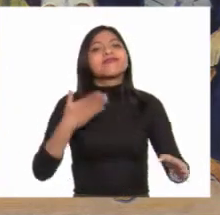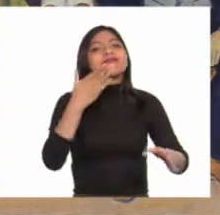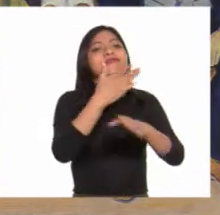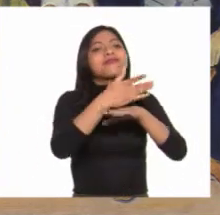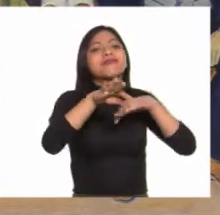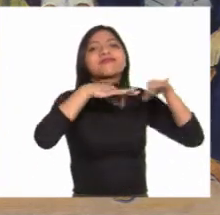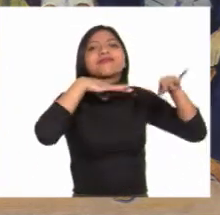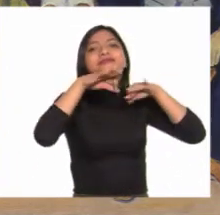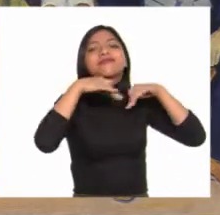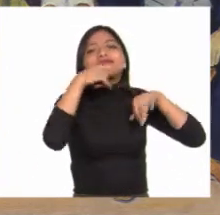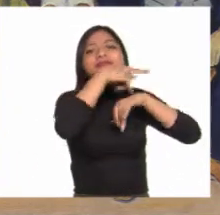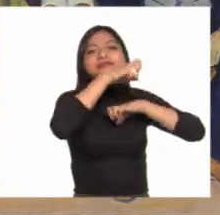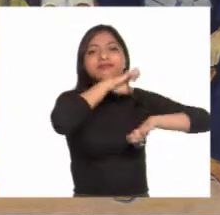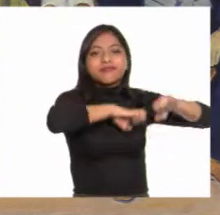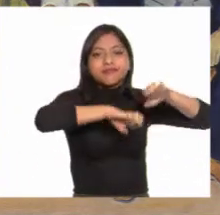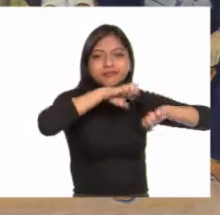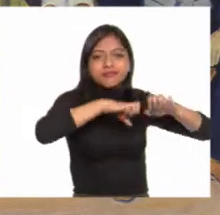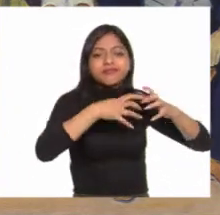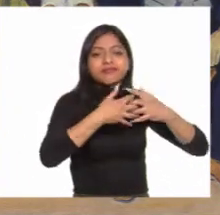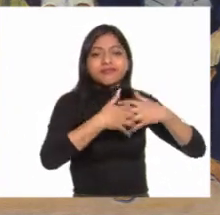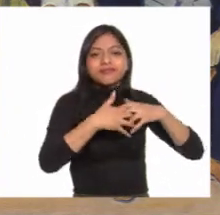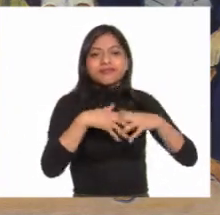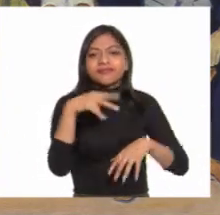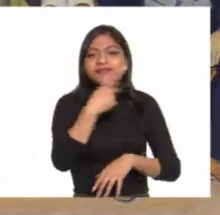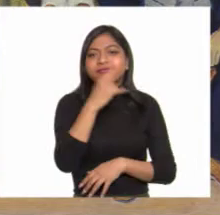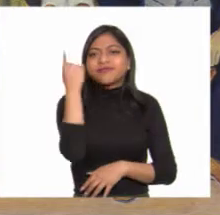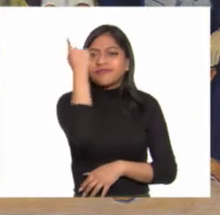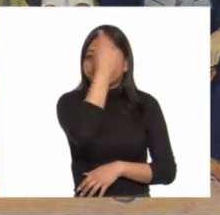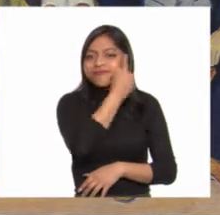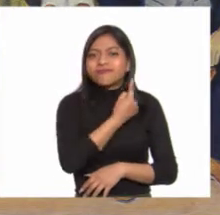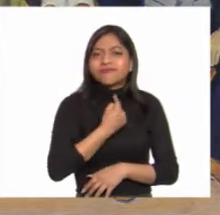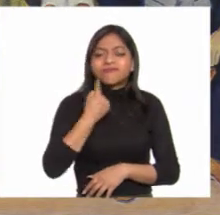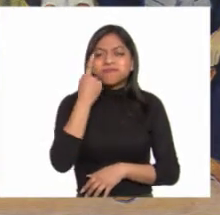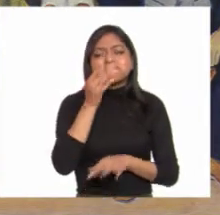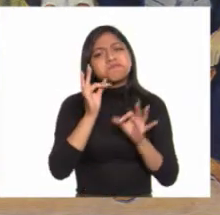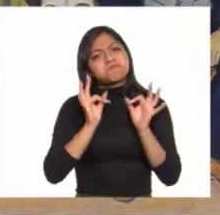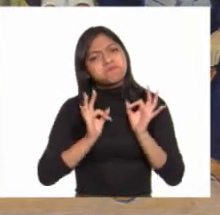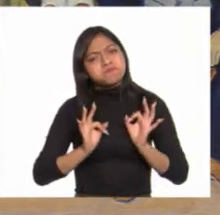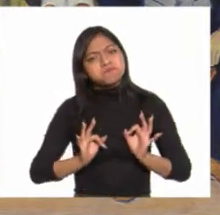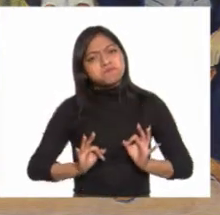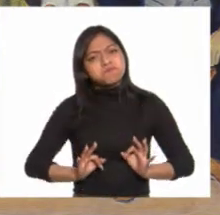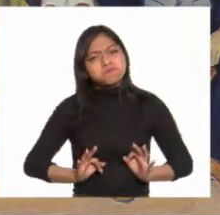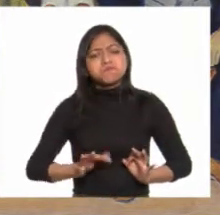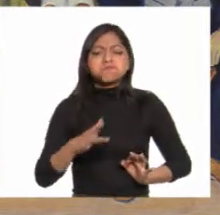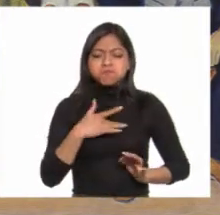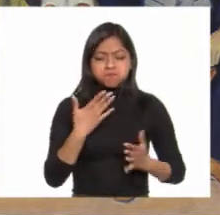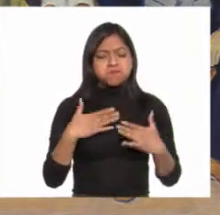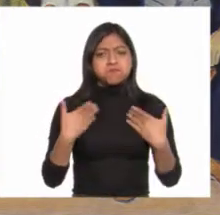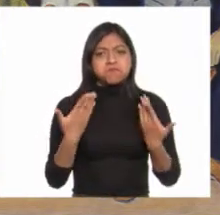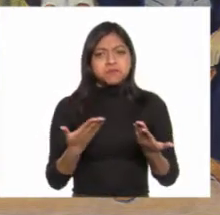que se dirige. Él tiene en su cara una expresión como de tranquilidad, de confianza.